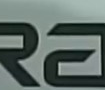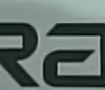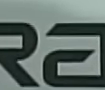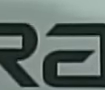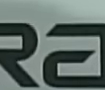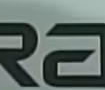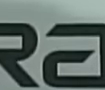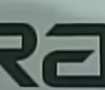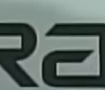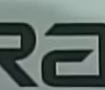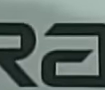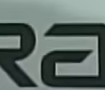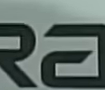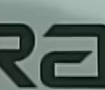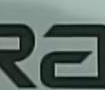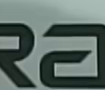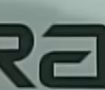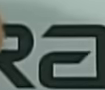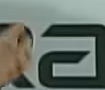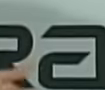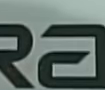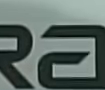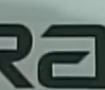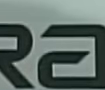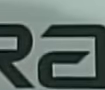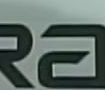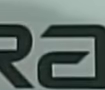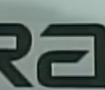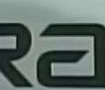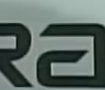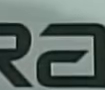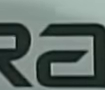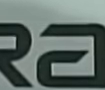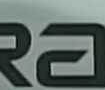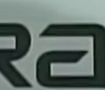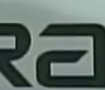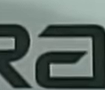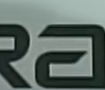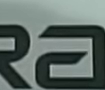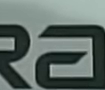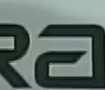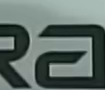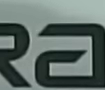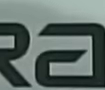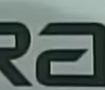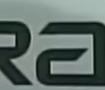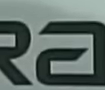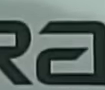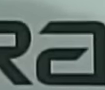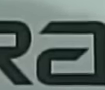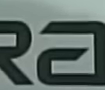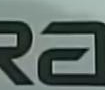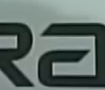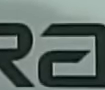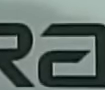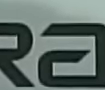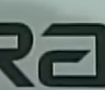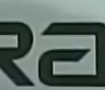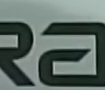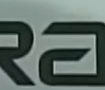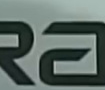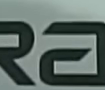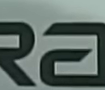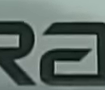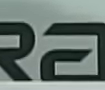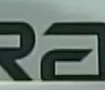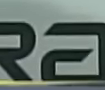abierto el registro electoral hasta el 16 de abril, para que ustedes